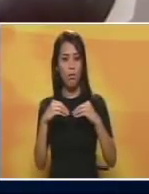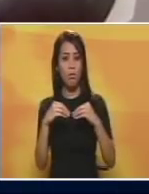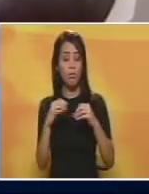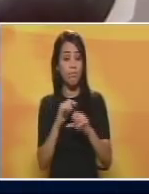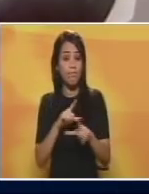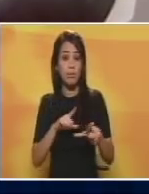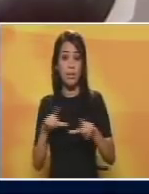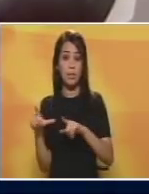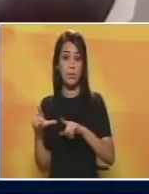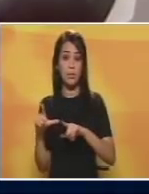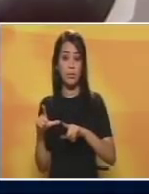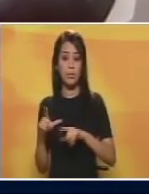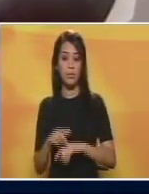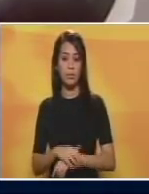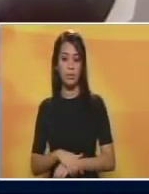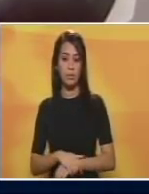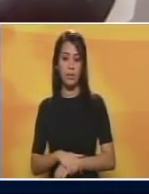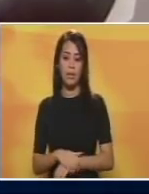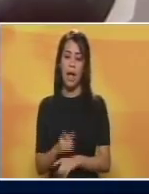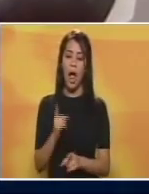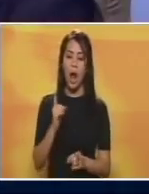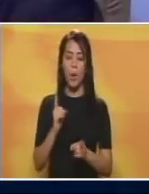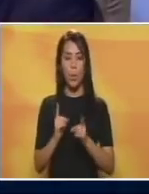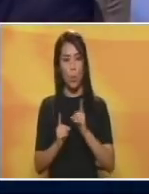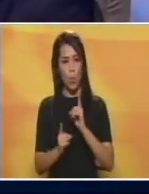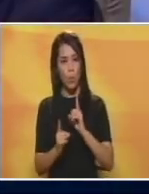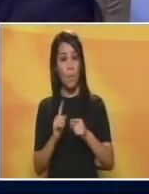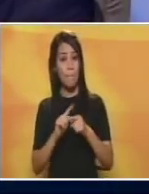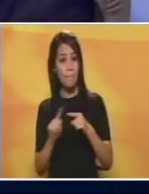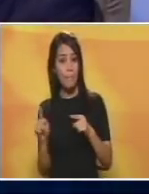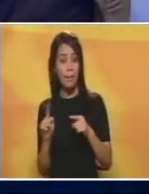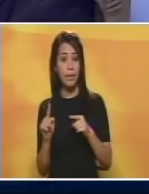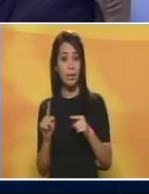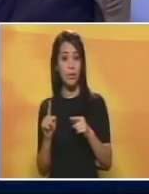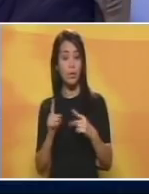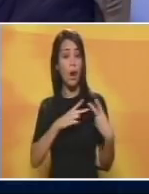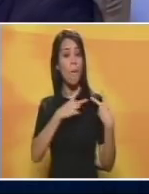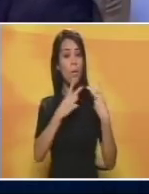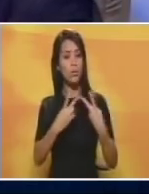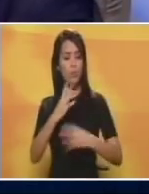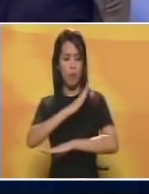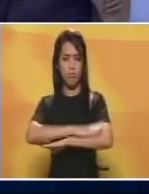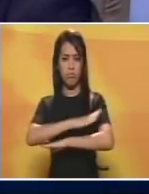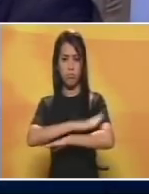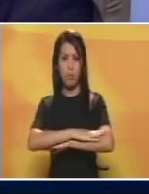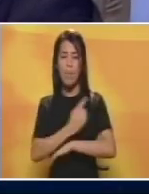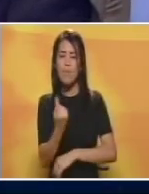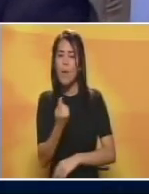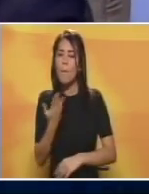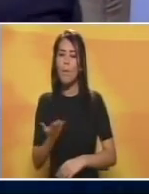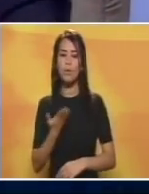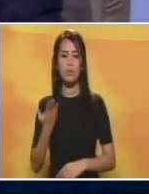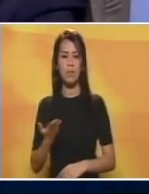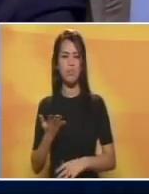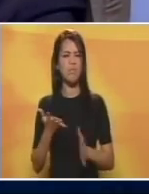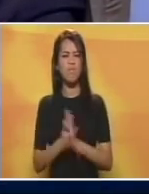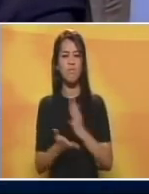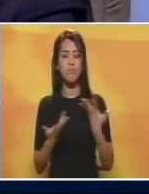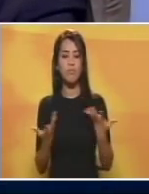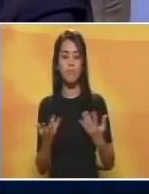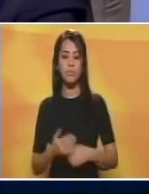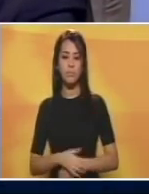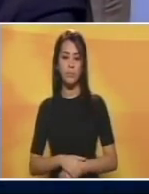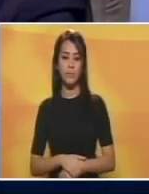hecho, que quedarían algunos flecos, pero que la voluntad, la actitud de lo esencial, que era